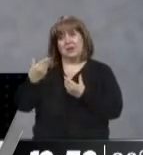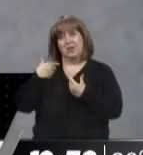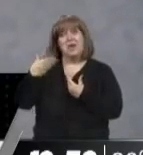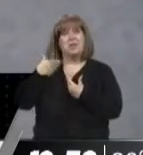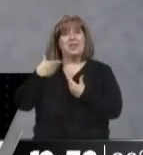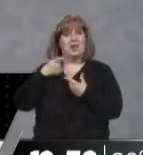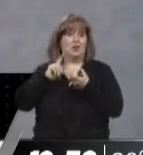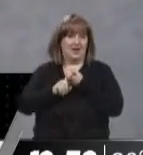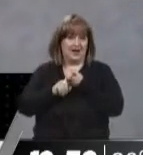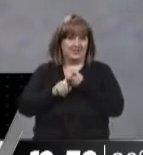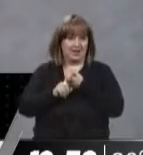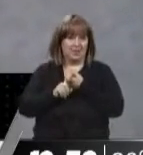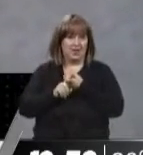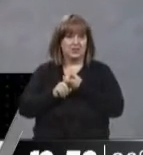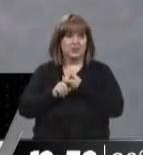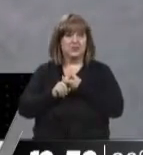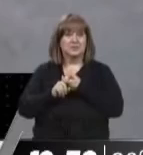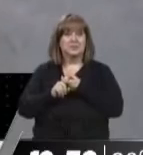él. Qué bárbaro.